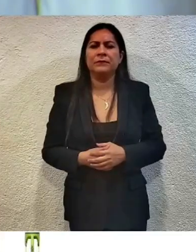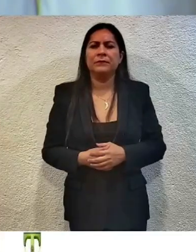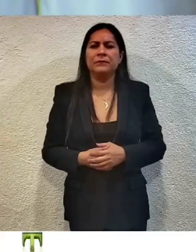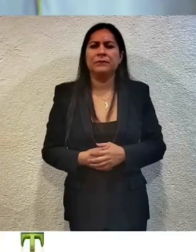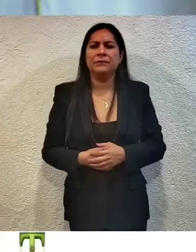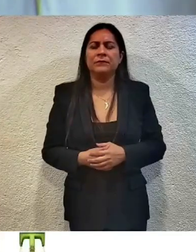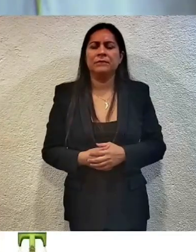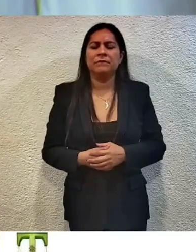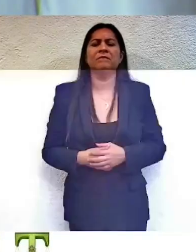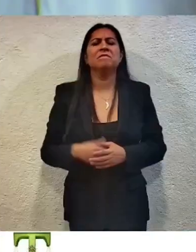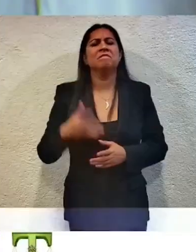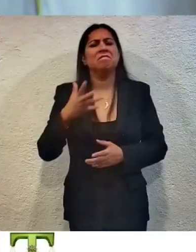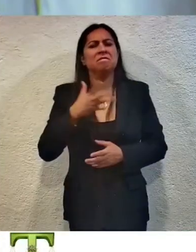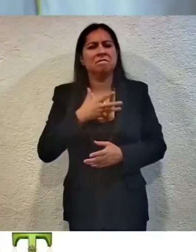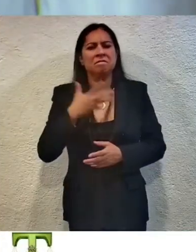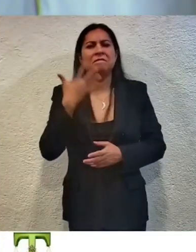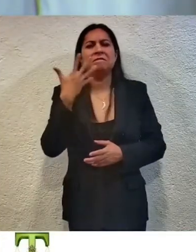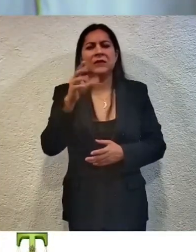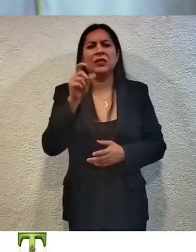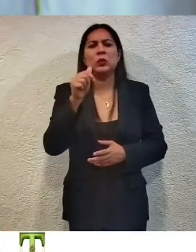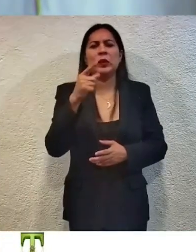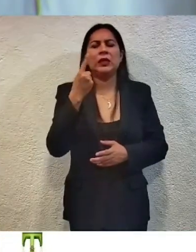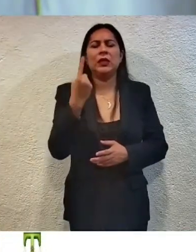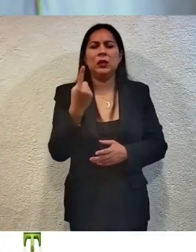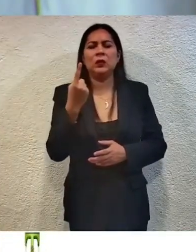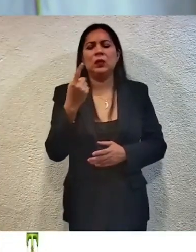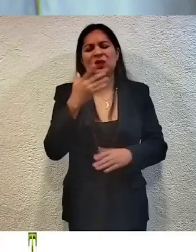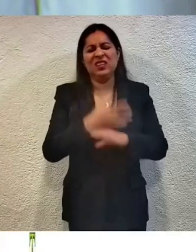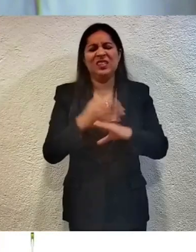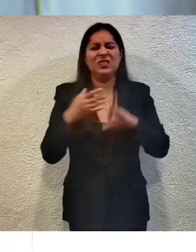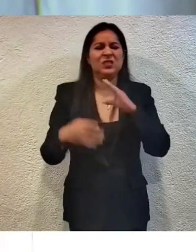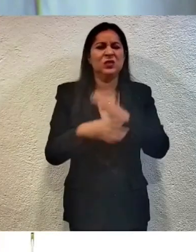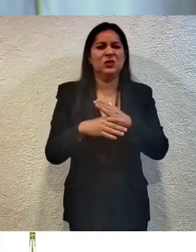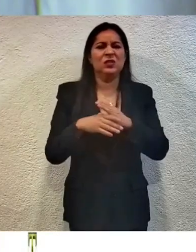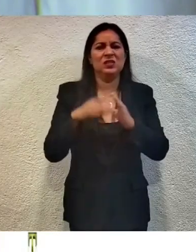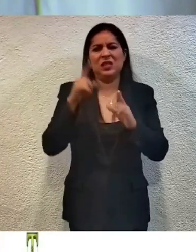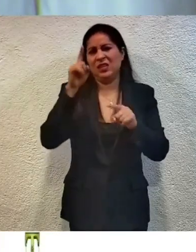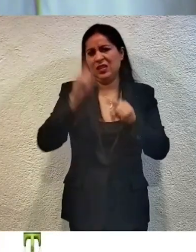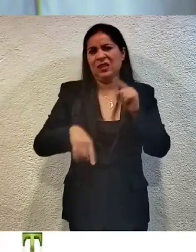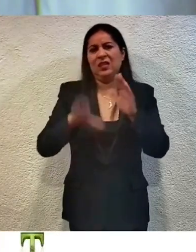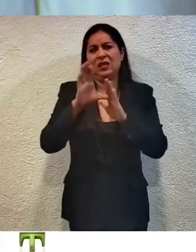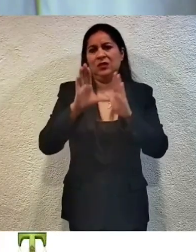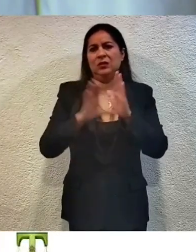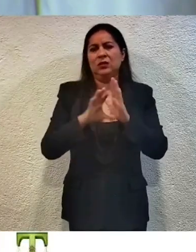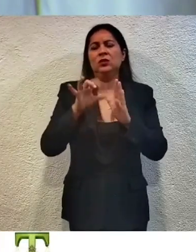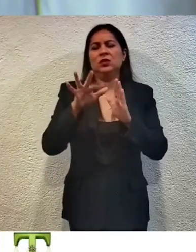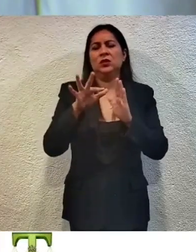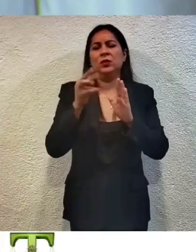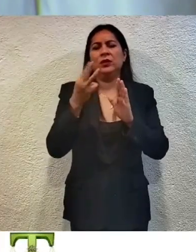subrec 1041 y las acciones de inconstitucionalidad